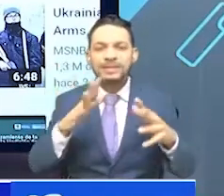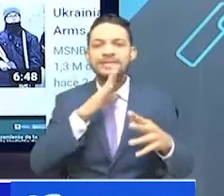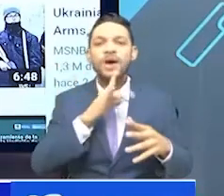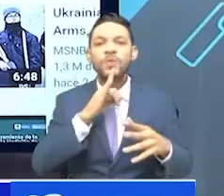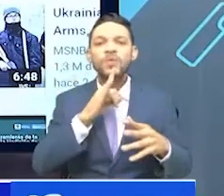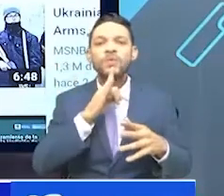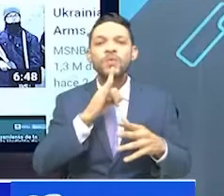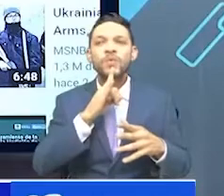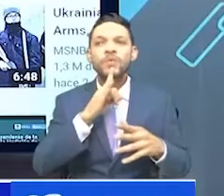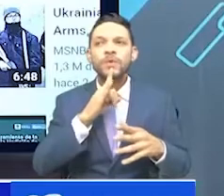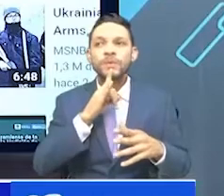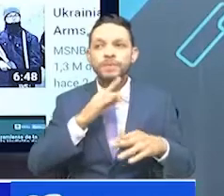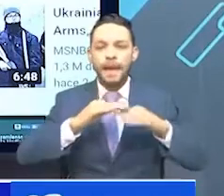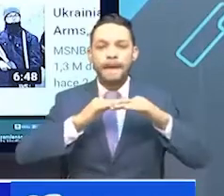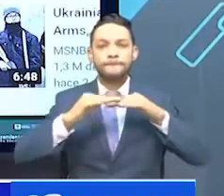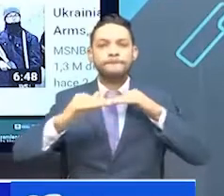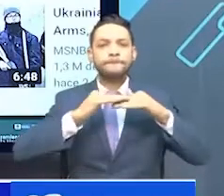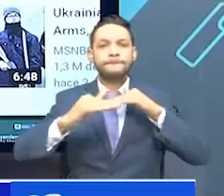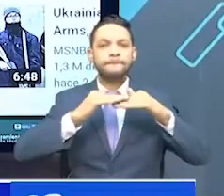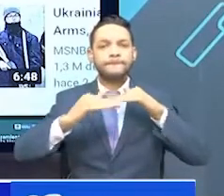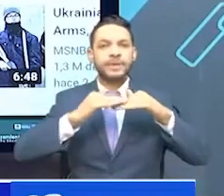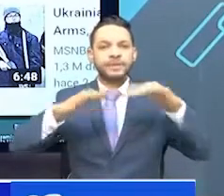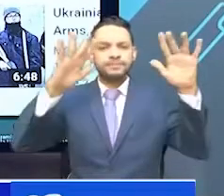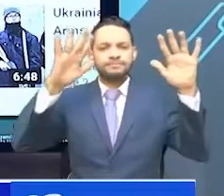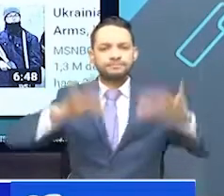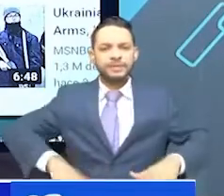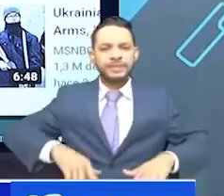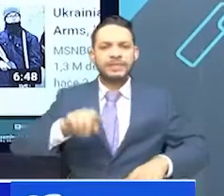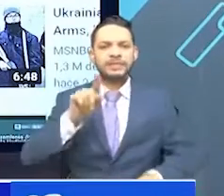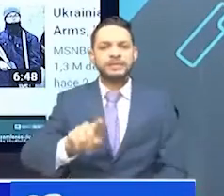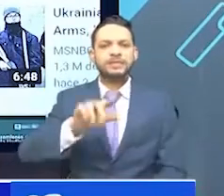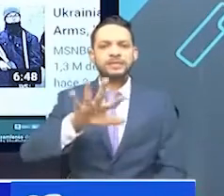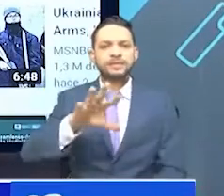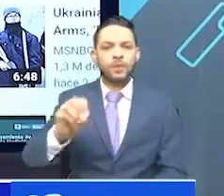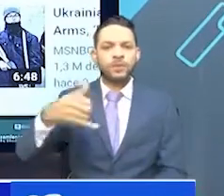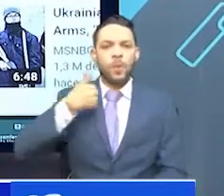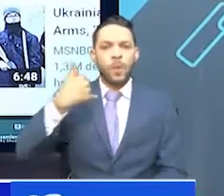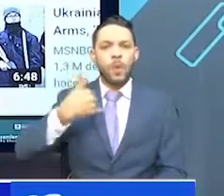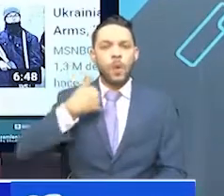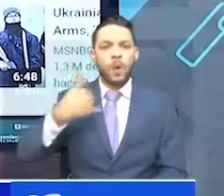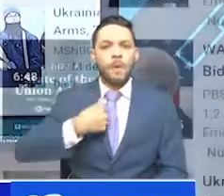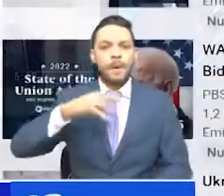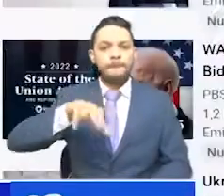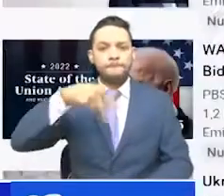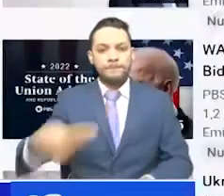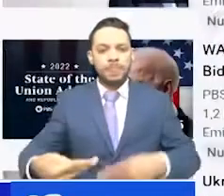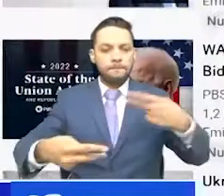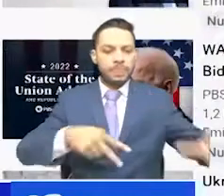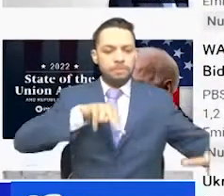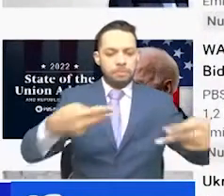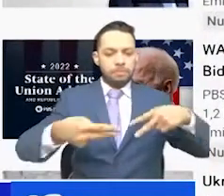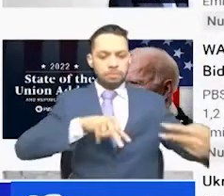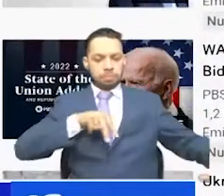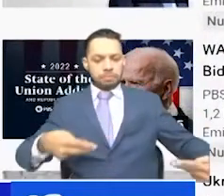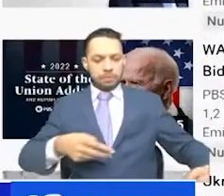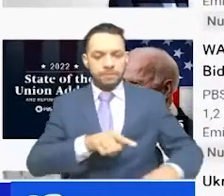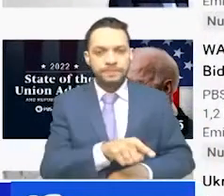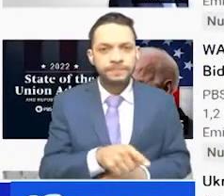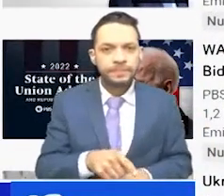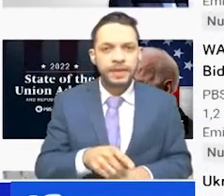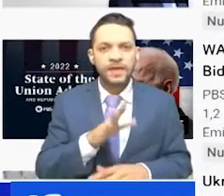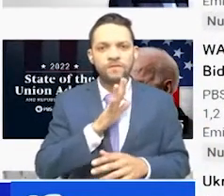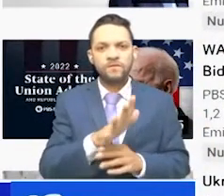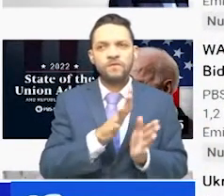Unidos, un piso se desplomó y 150 adolescentes cayeron al sótano de la vivienda. Según un medio